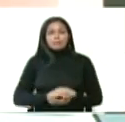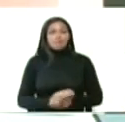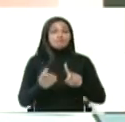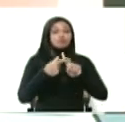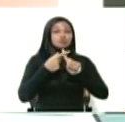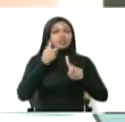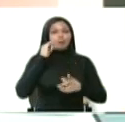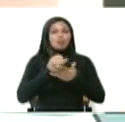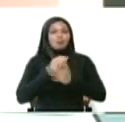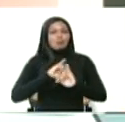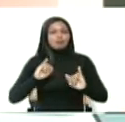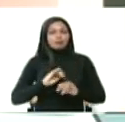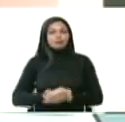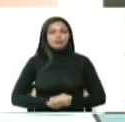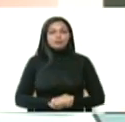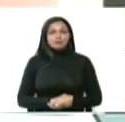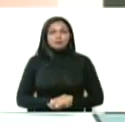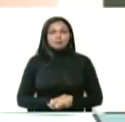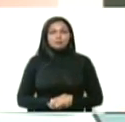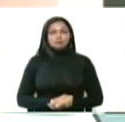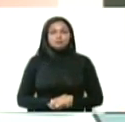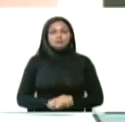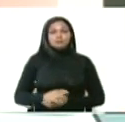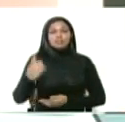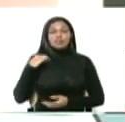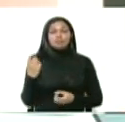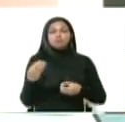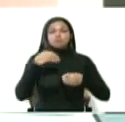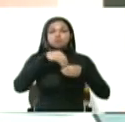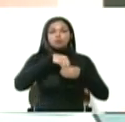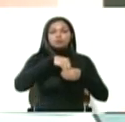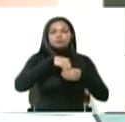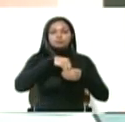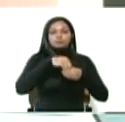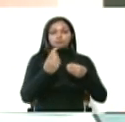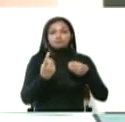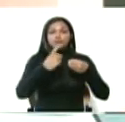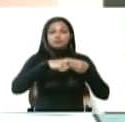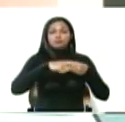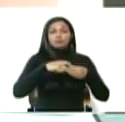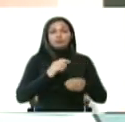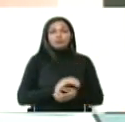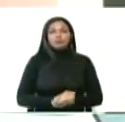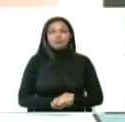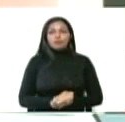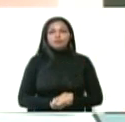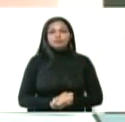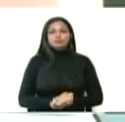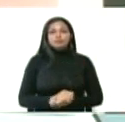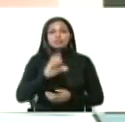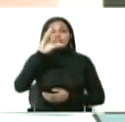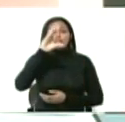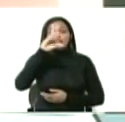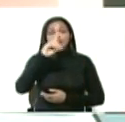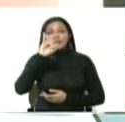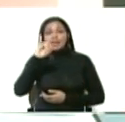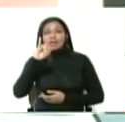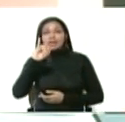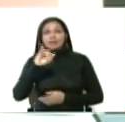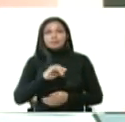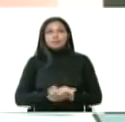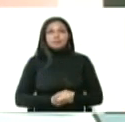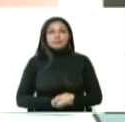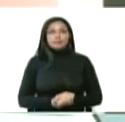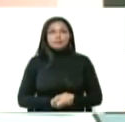positiva la prueba, la tenemos ingresada en el Centro de Diagnóstico Integral California